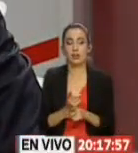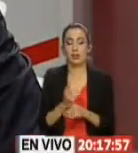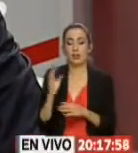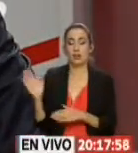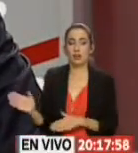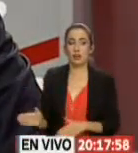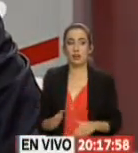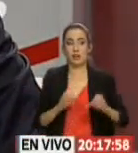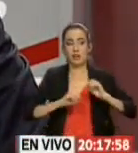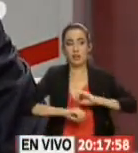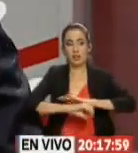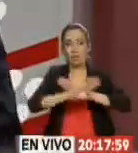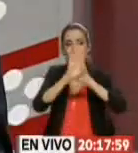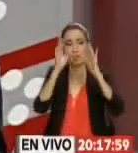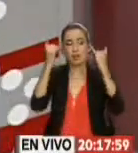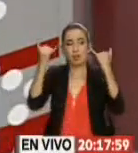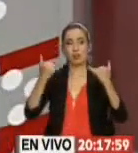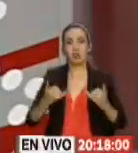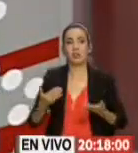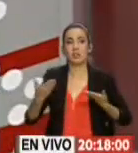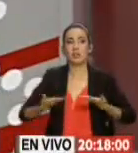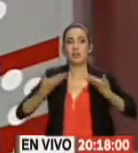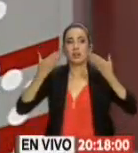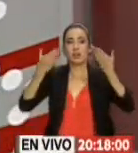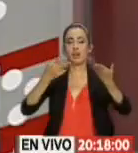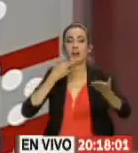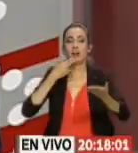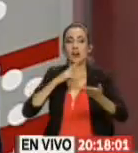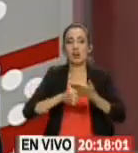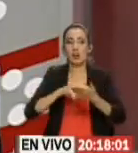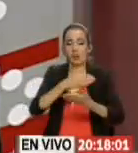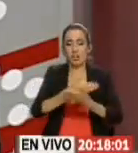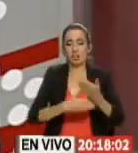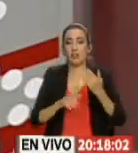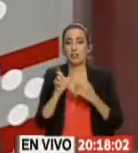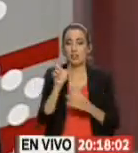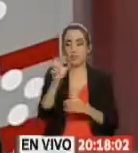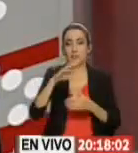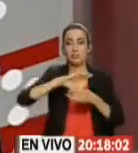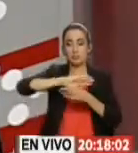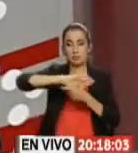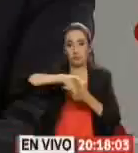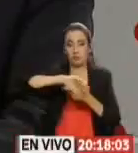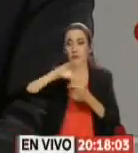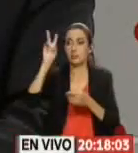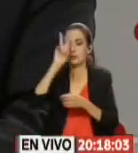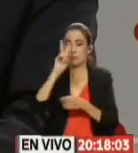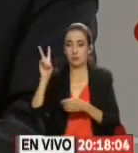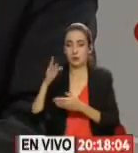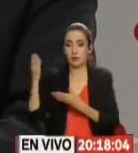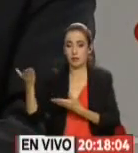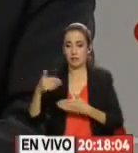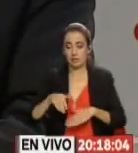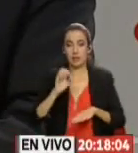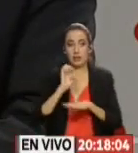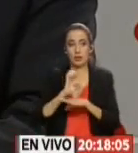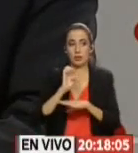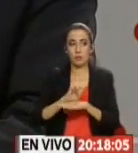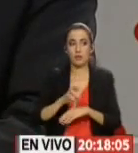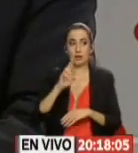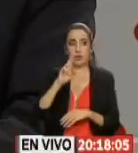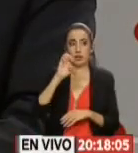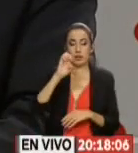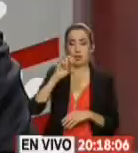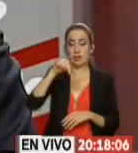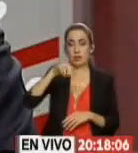durante la mañana de este día, es la entrega de las cartas credenciales al nuevo embajador de Venezuela presente en Ecuador, René de Solá.